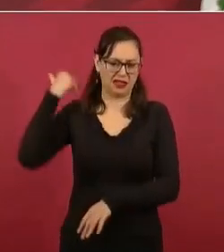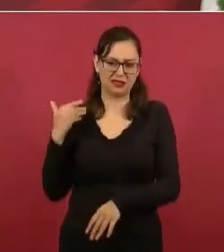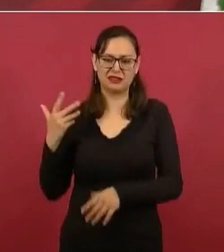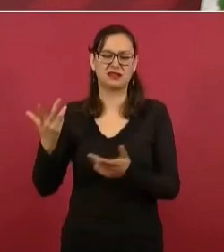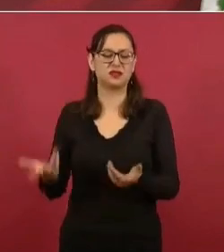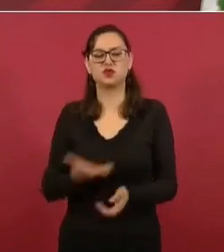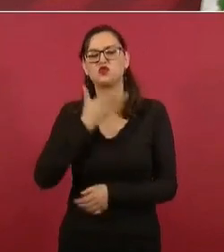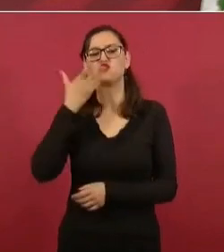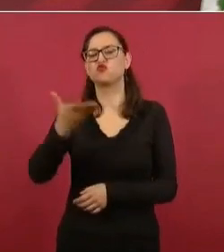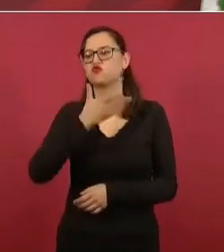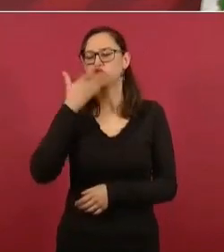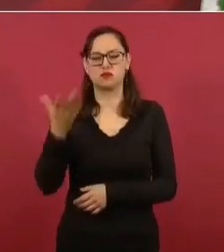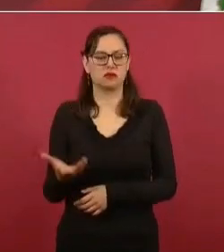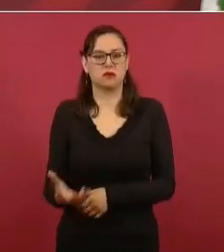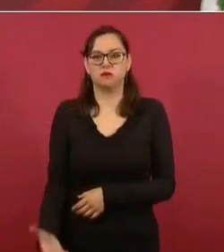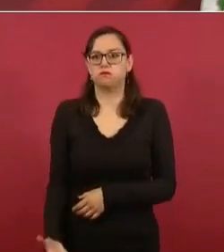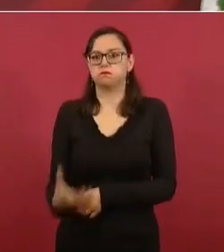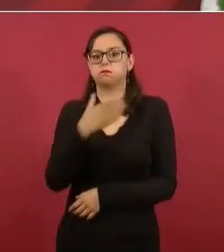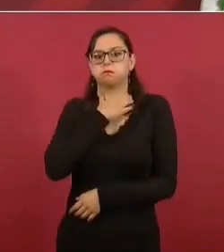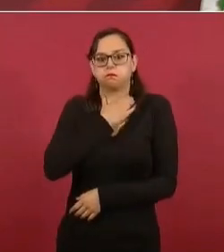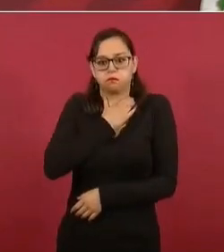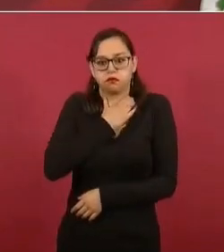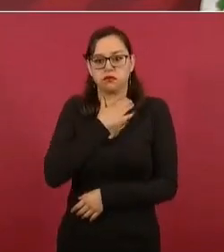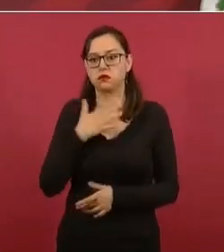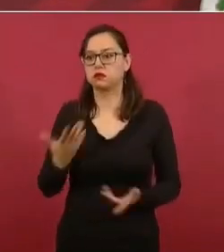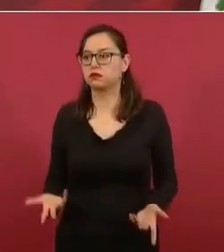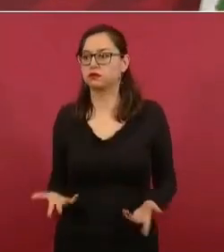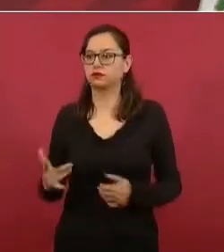y ahora ya se está tomando una decisión